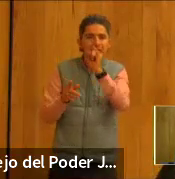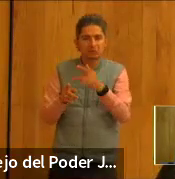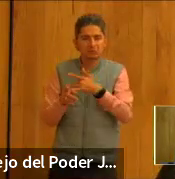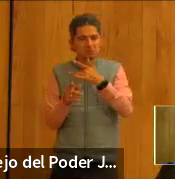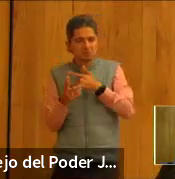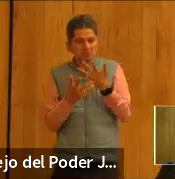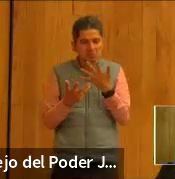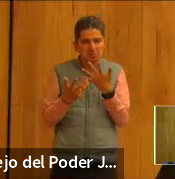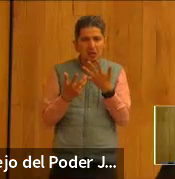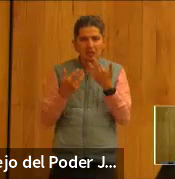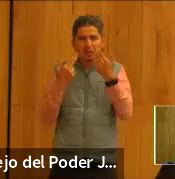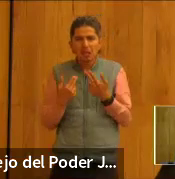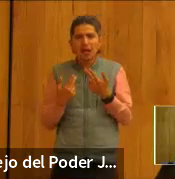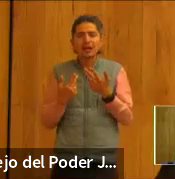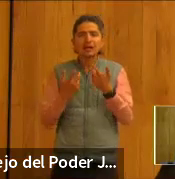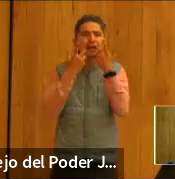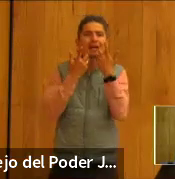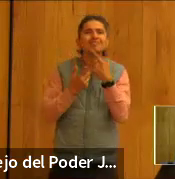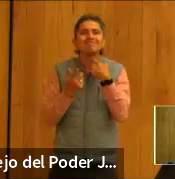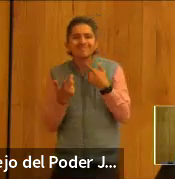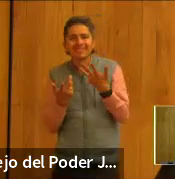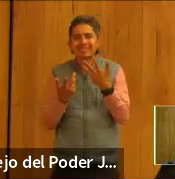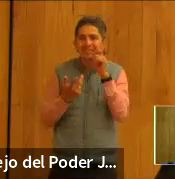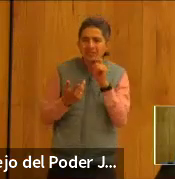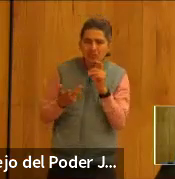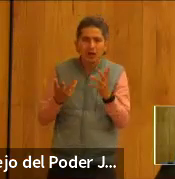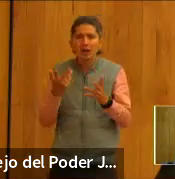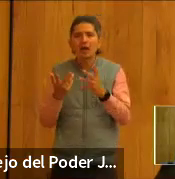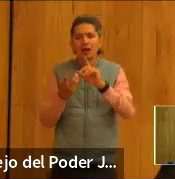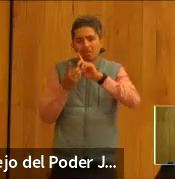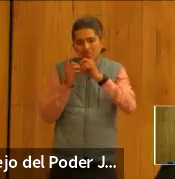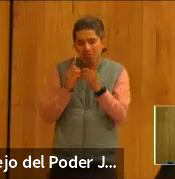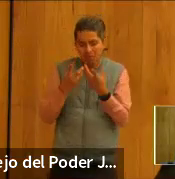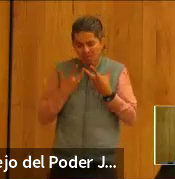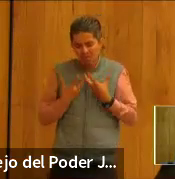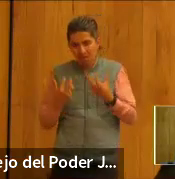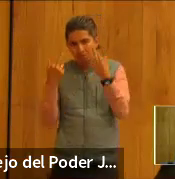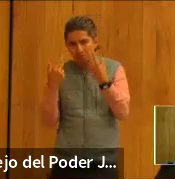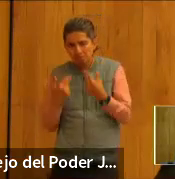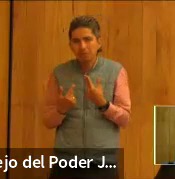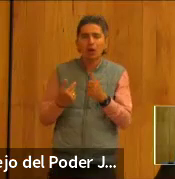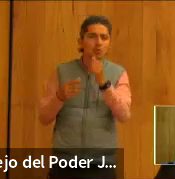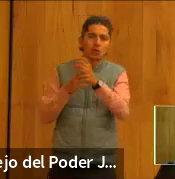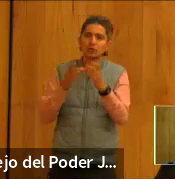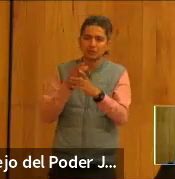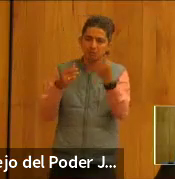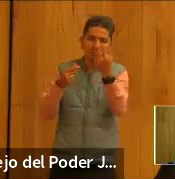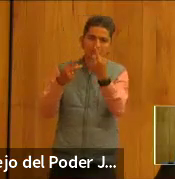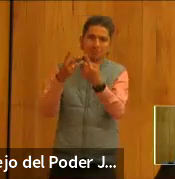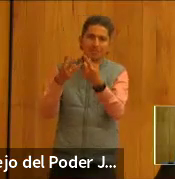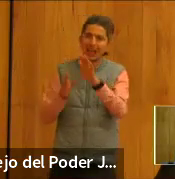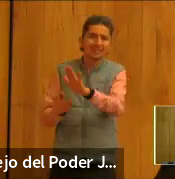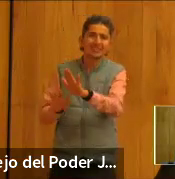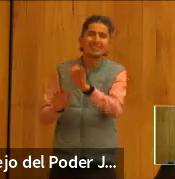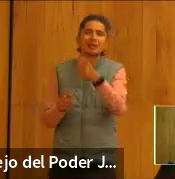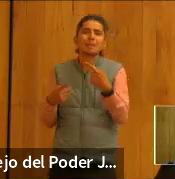que además tenía ansiedad sexual, que tenía depresión y algunos otros aspectos que son muy propios de